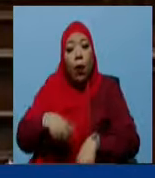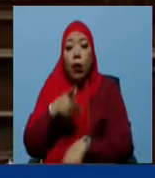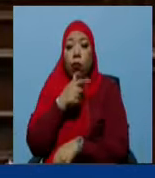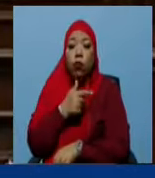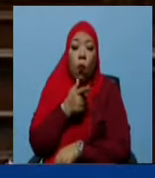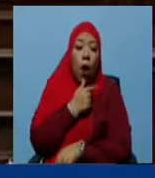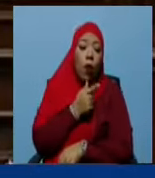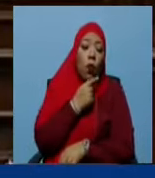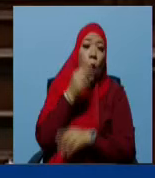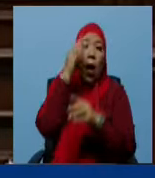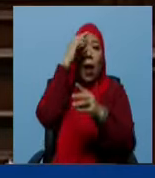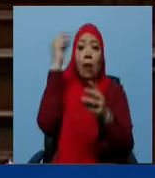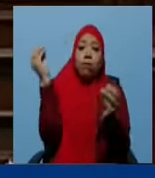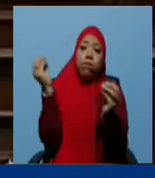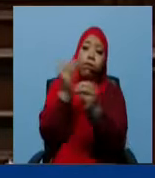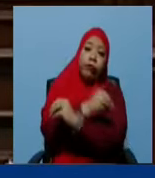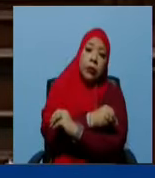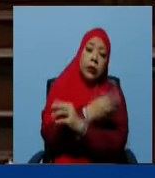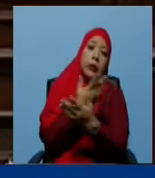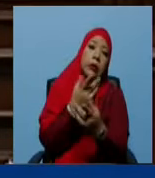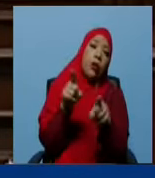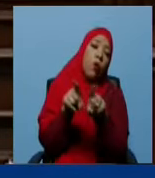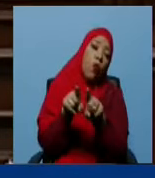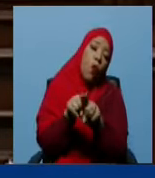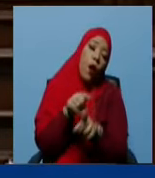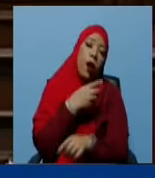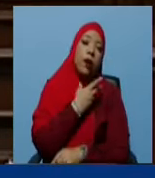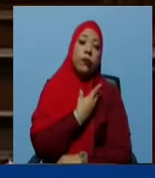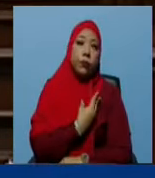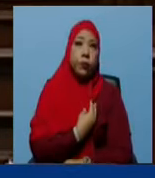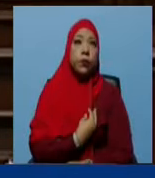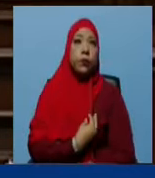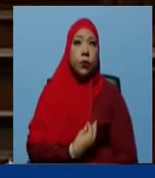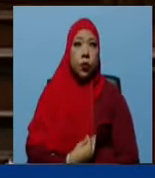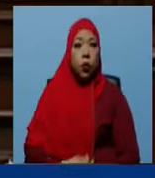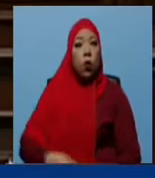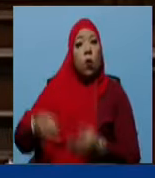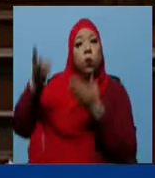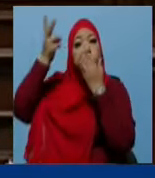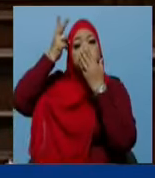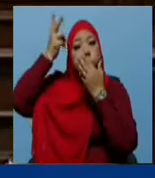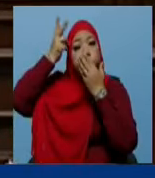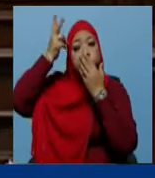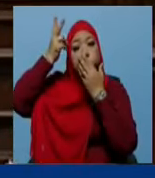de sí mismos. En aquella época, lamentablemente, Guaycaipuro,